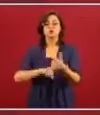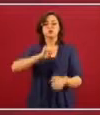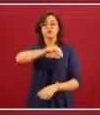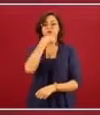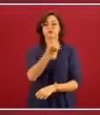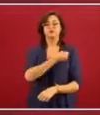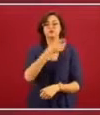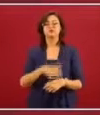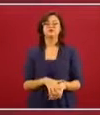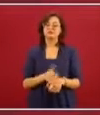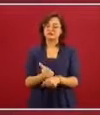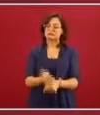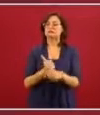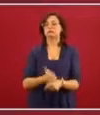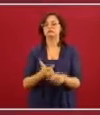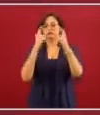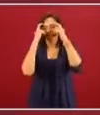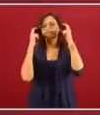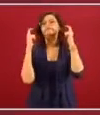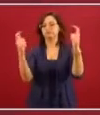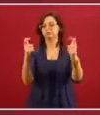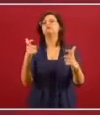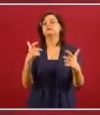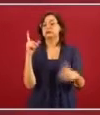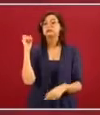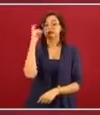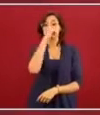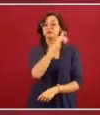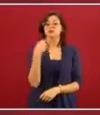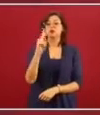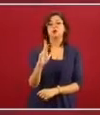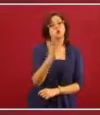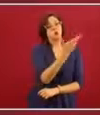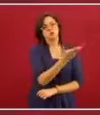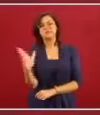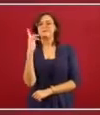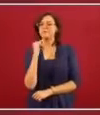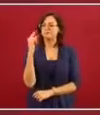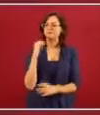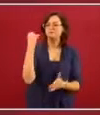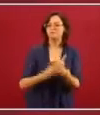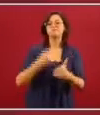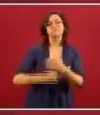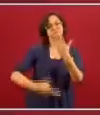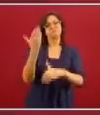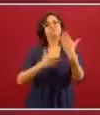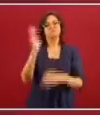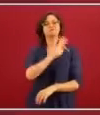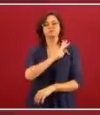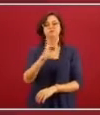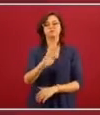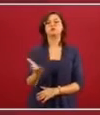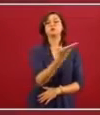van a estar bajo mucho estrés, en una situación muy compleja, pero va a ser gracias a todos ustedes que vamos a poder salir adelante. Ustedes